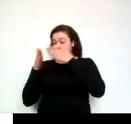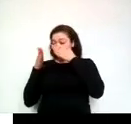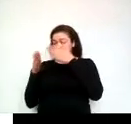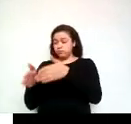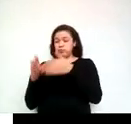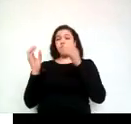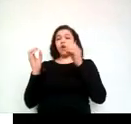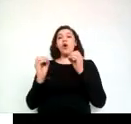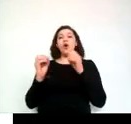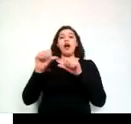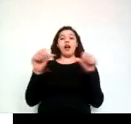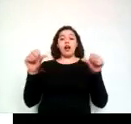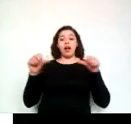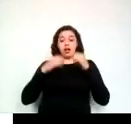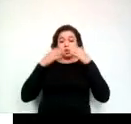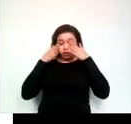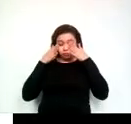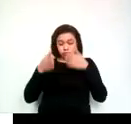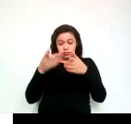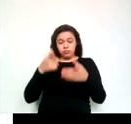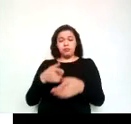cierta área de la compañía,